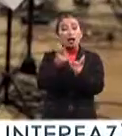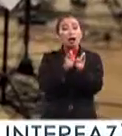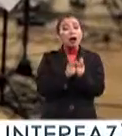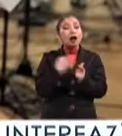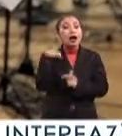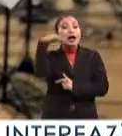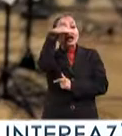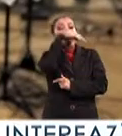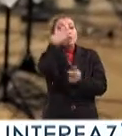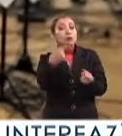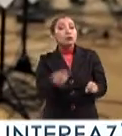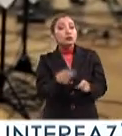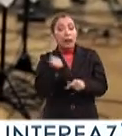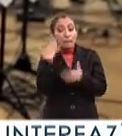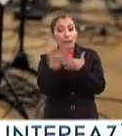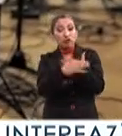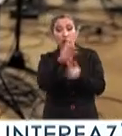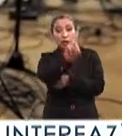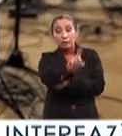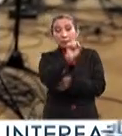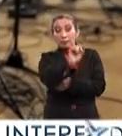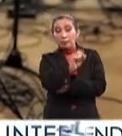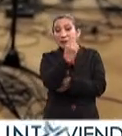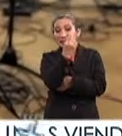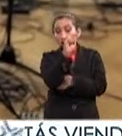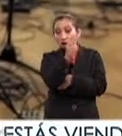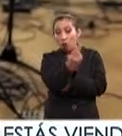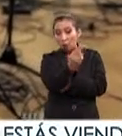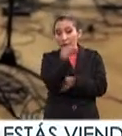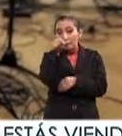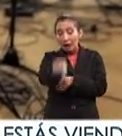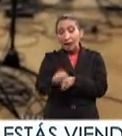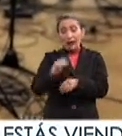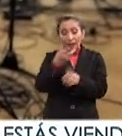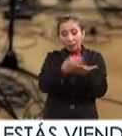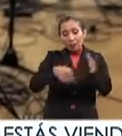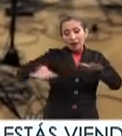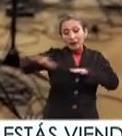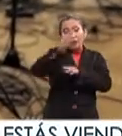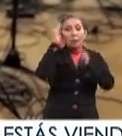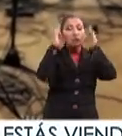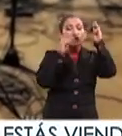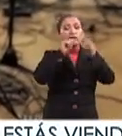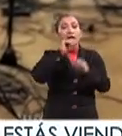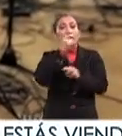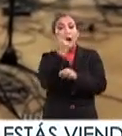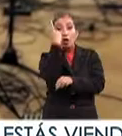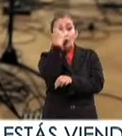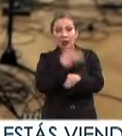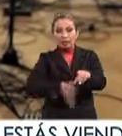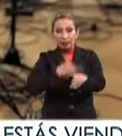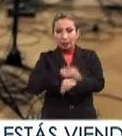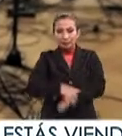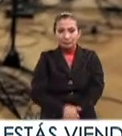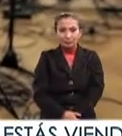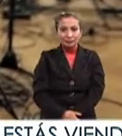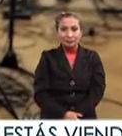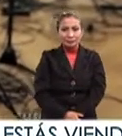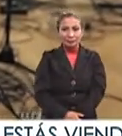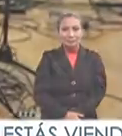concierto gratuito que se llevará a cabo el domingo 25 de noviembre en la explanada del Museo Tamayo a la 1 de la tarde.